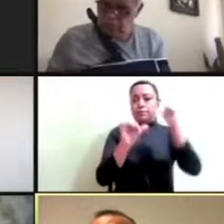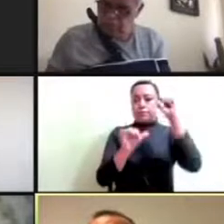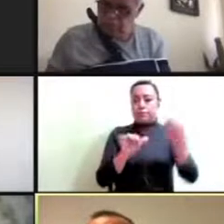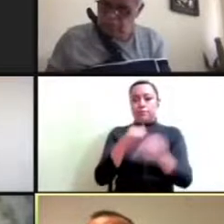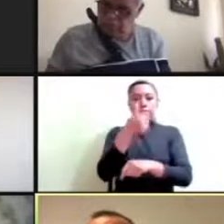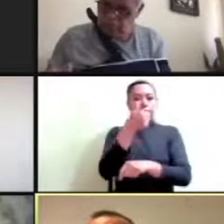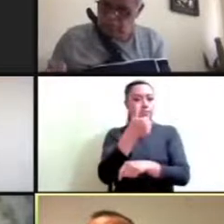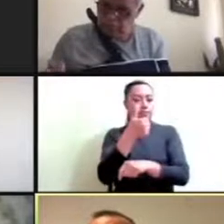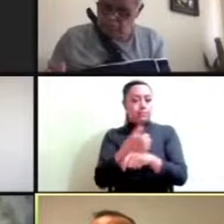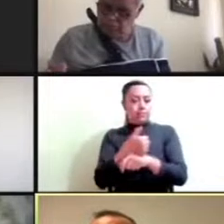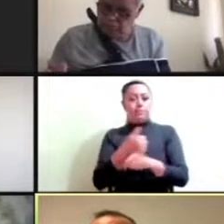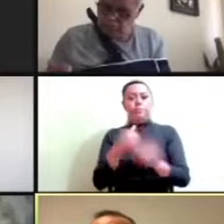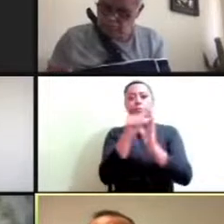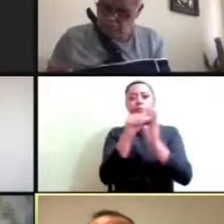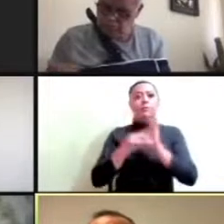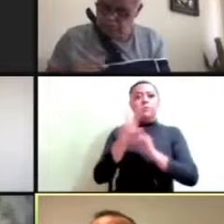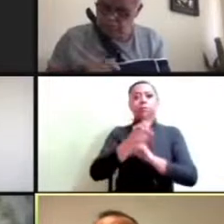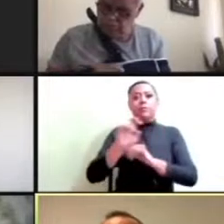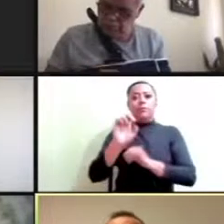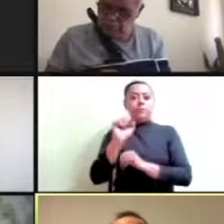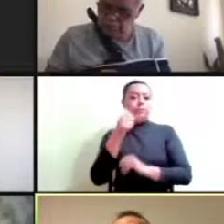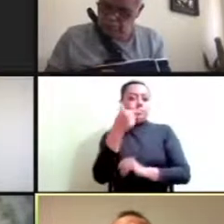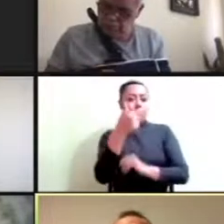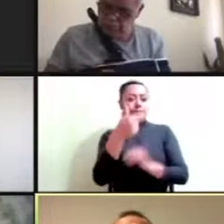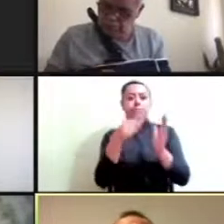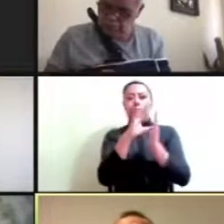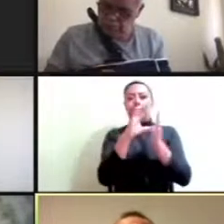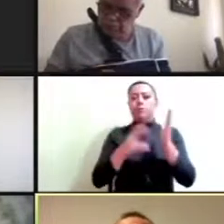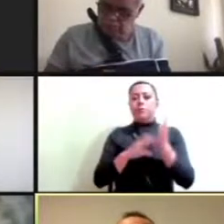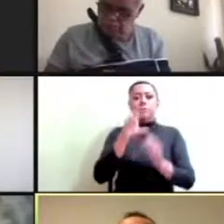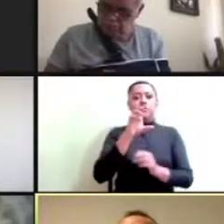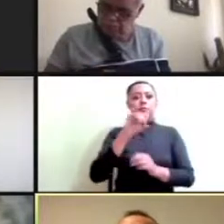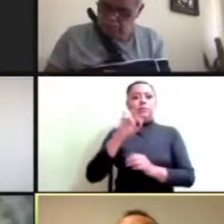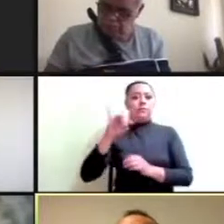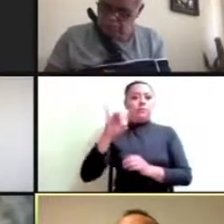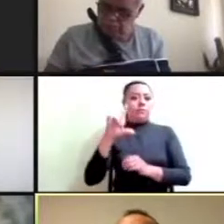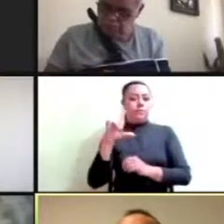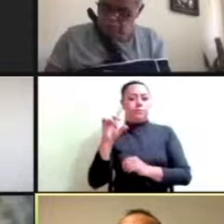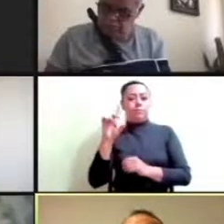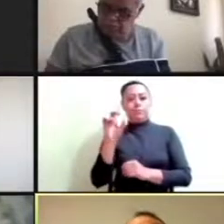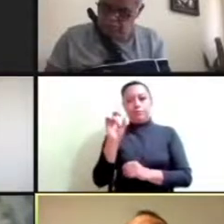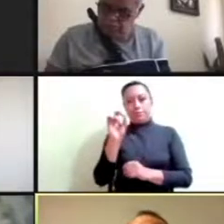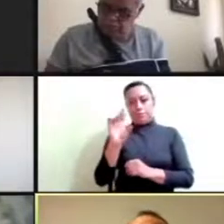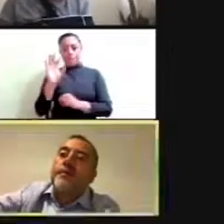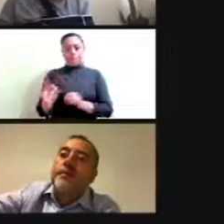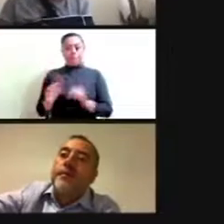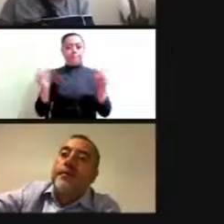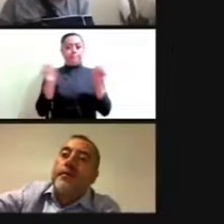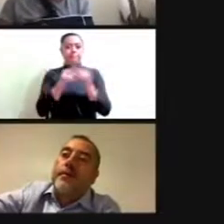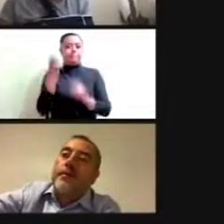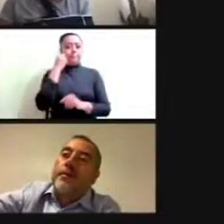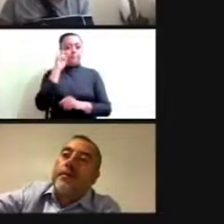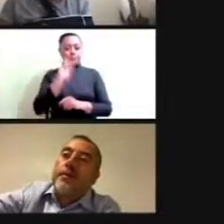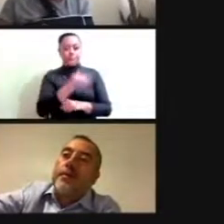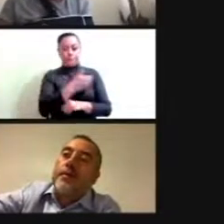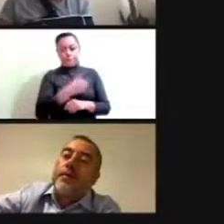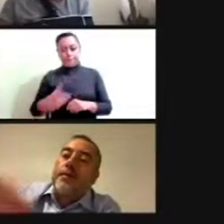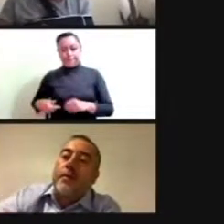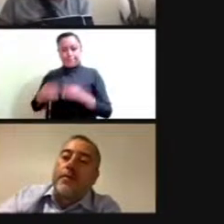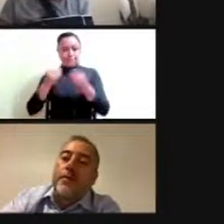del Código Civil para el Distrito Federal. Es cuanto, diputada presidenta. Muchas gracias, diputado